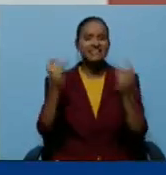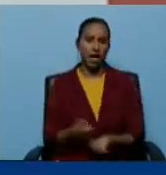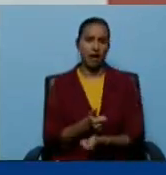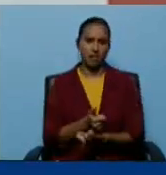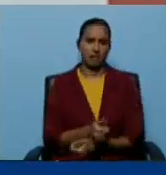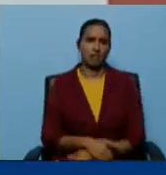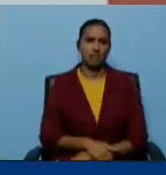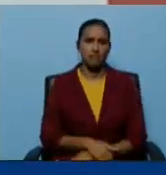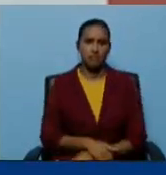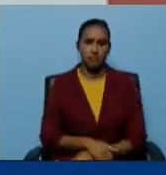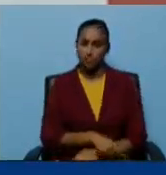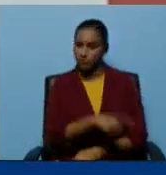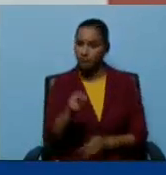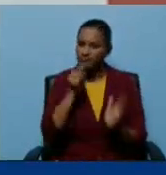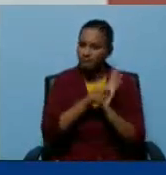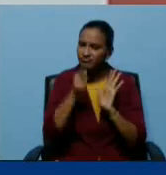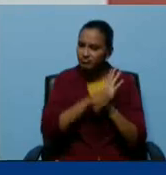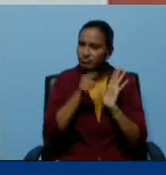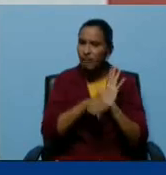Tomen nota.